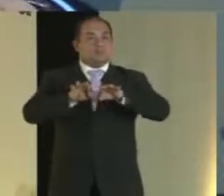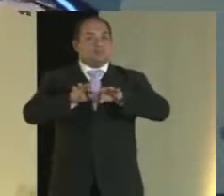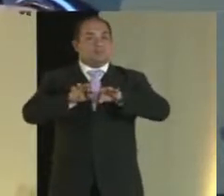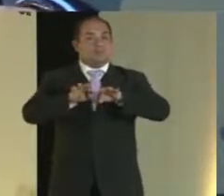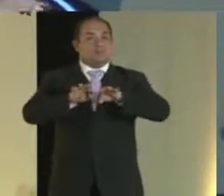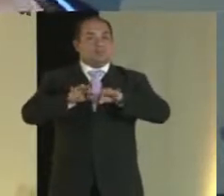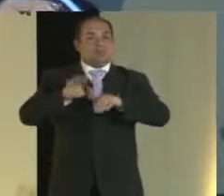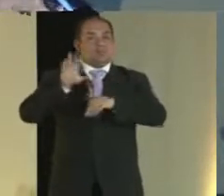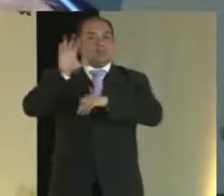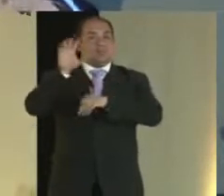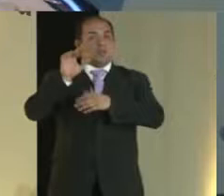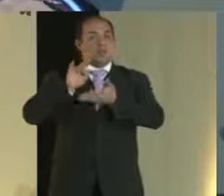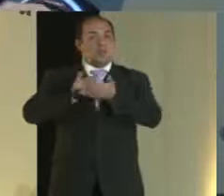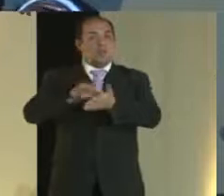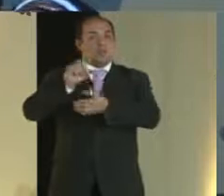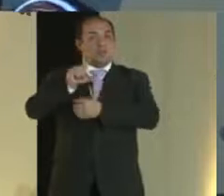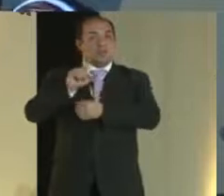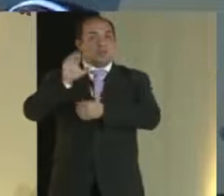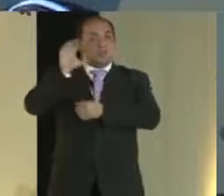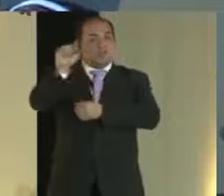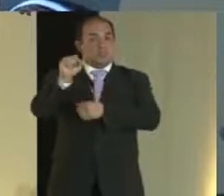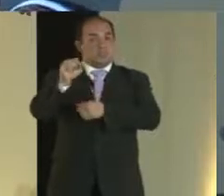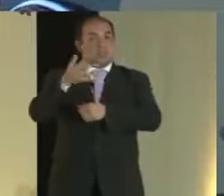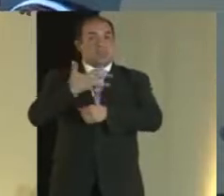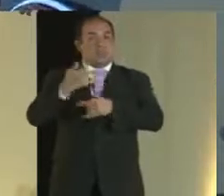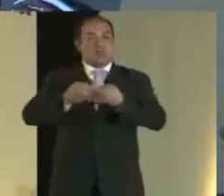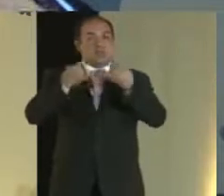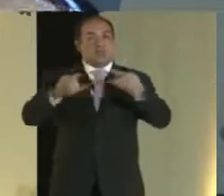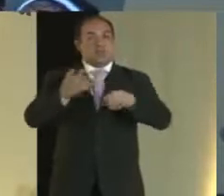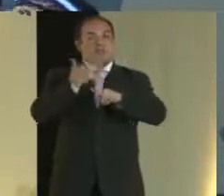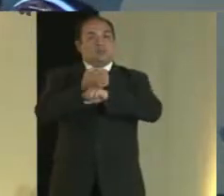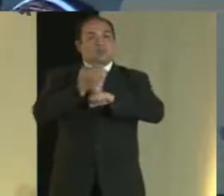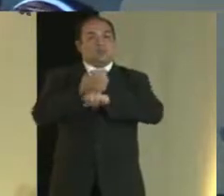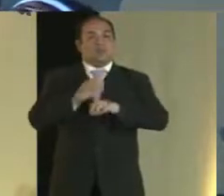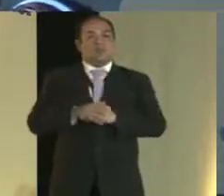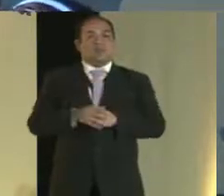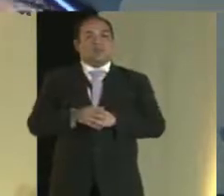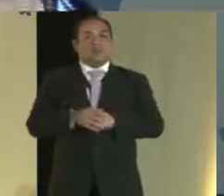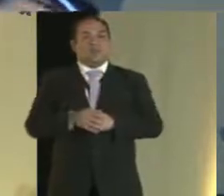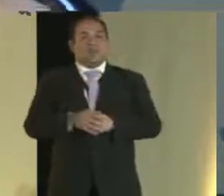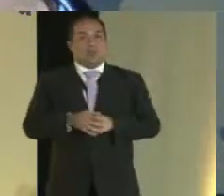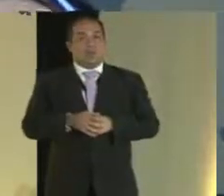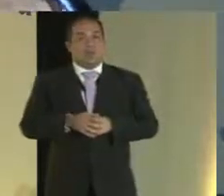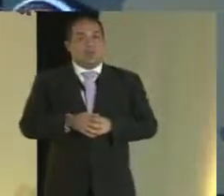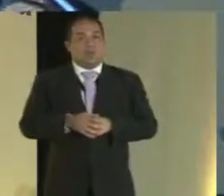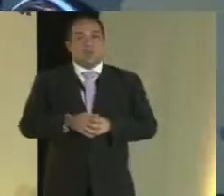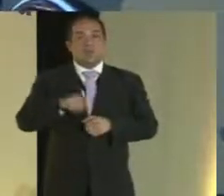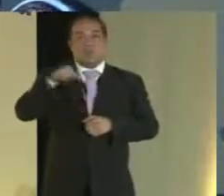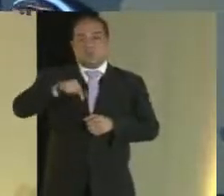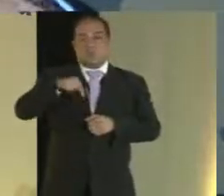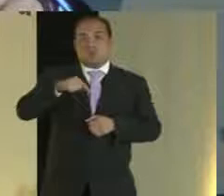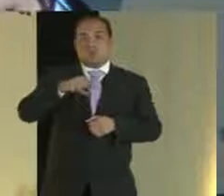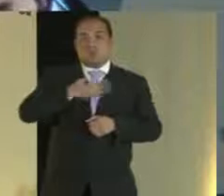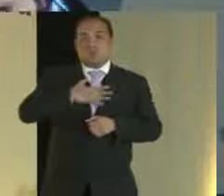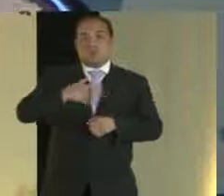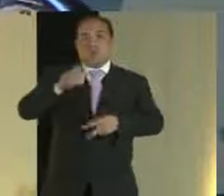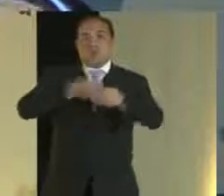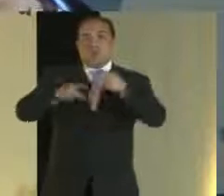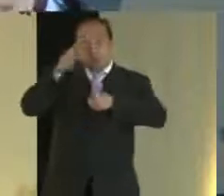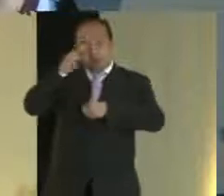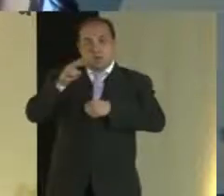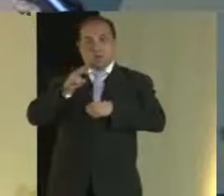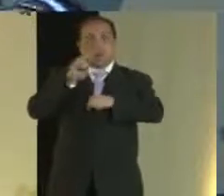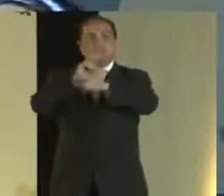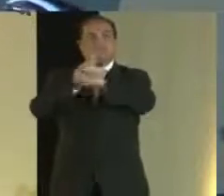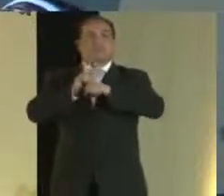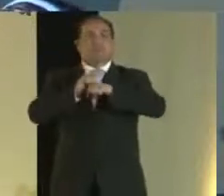a los sindicatos que ha habido en la historia de los Estados Unidos. Por eso, dijo, yo estoy aquí en México para vigilar